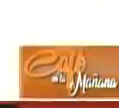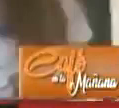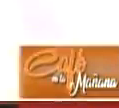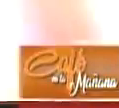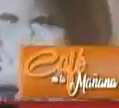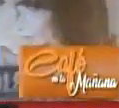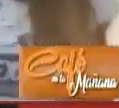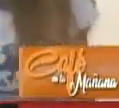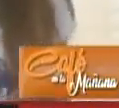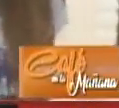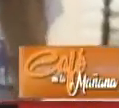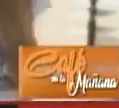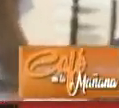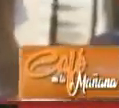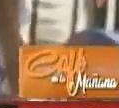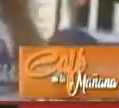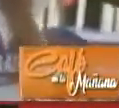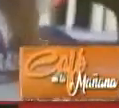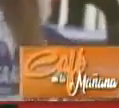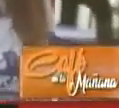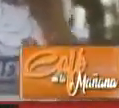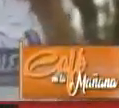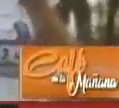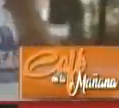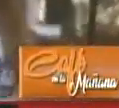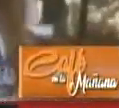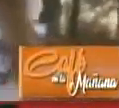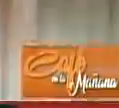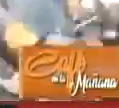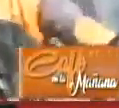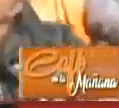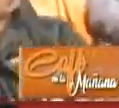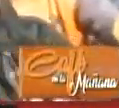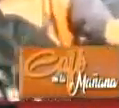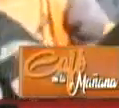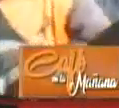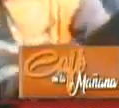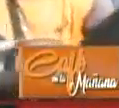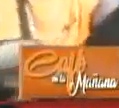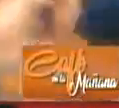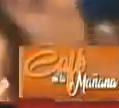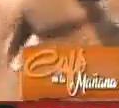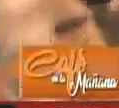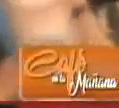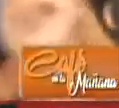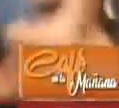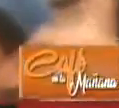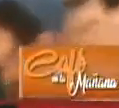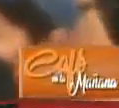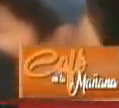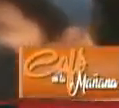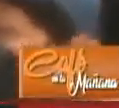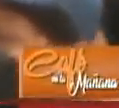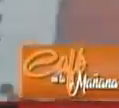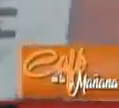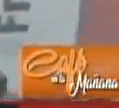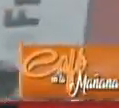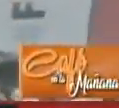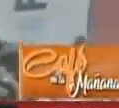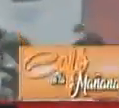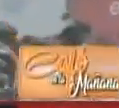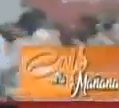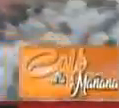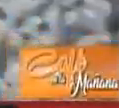tanta oscuridad, la luz proviene de la sonrisa de cientos de hermanas y hermanos que dan fuerza a mi familia. Y hoy quiero